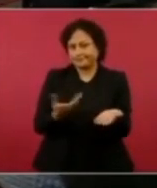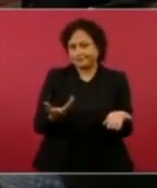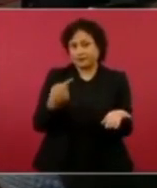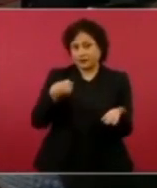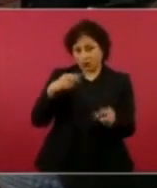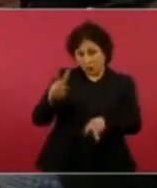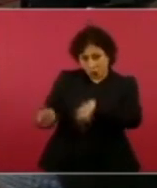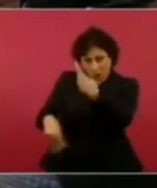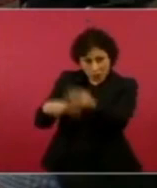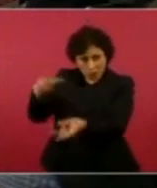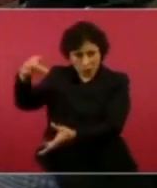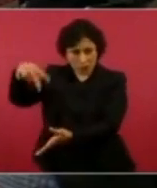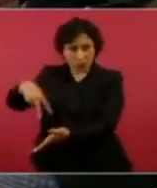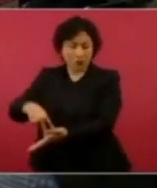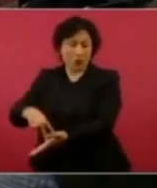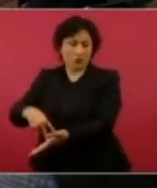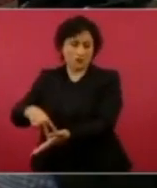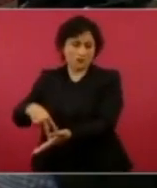exponerme